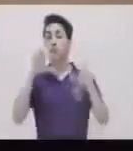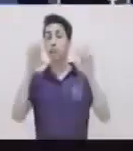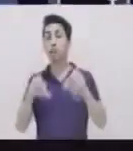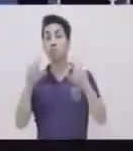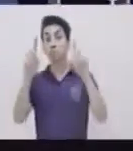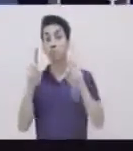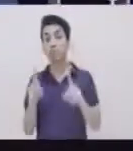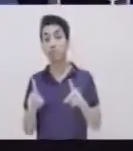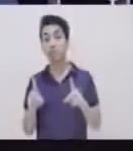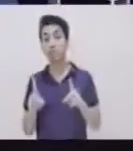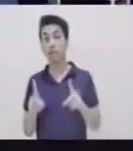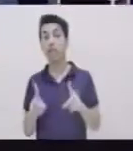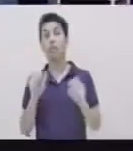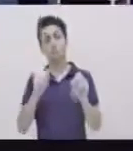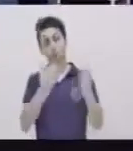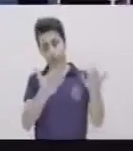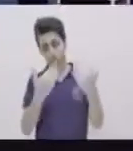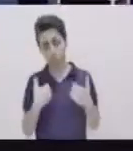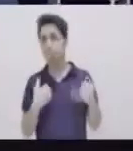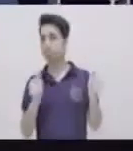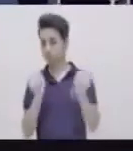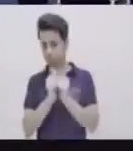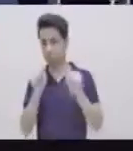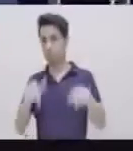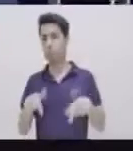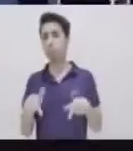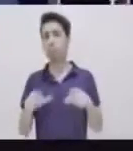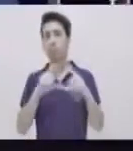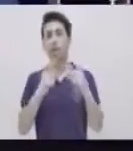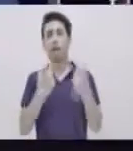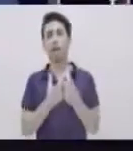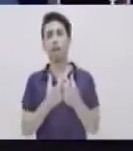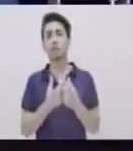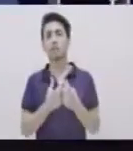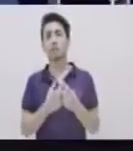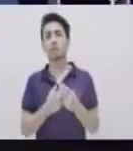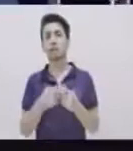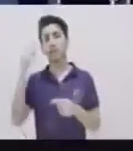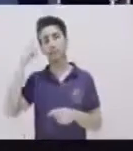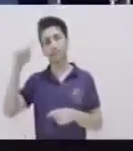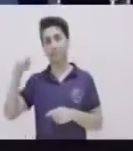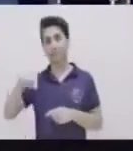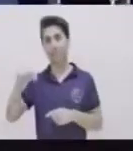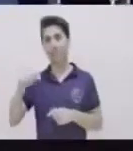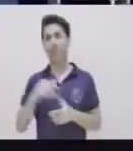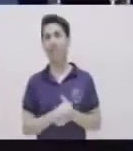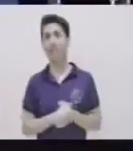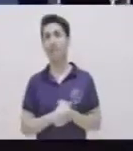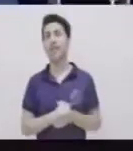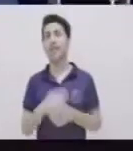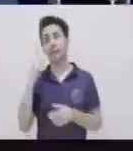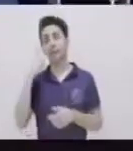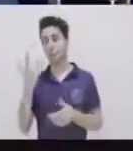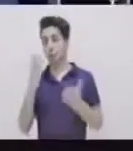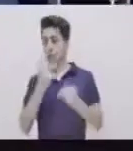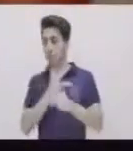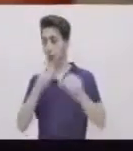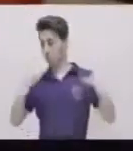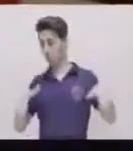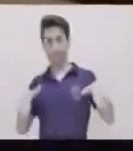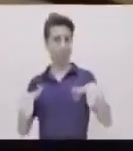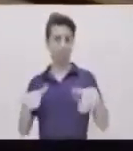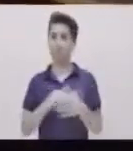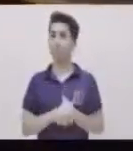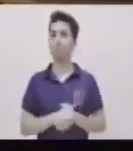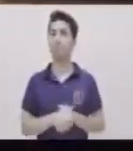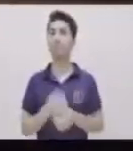violín, las propiedades que tiene, es decir, para qué me puede servir. Como se pueden dar cuenta,